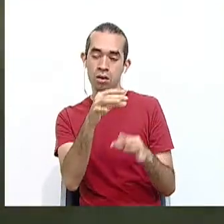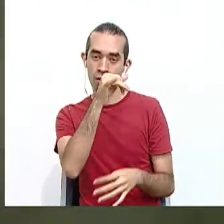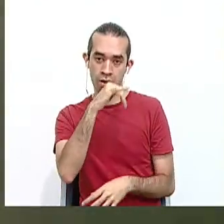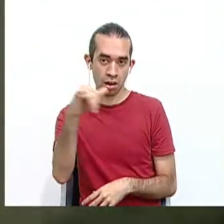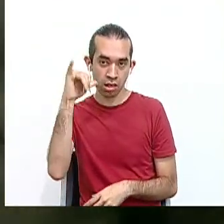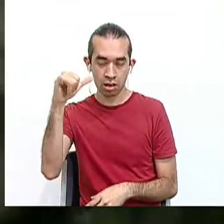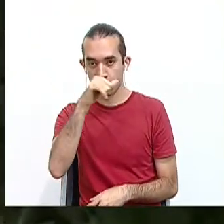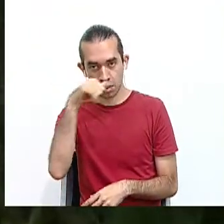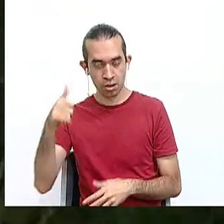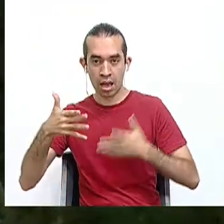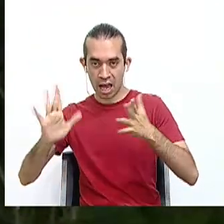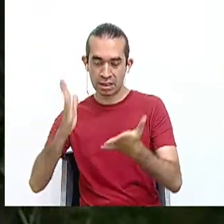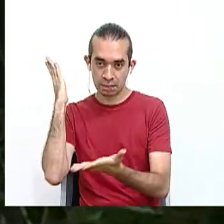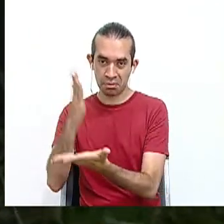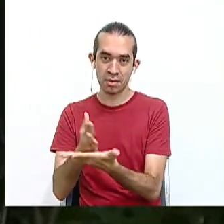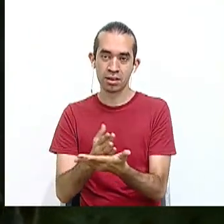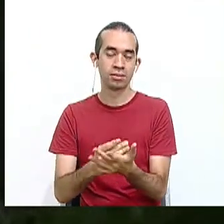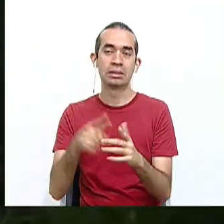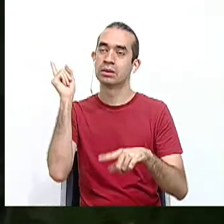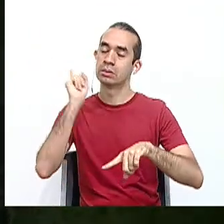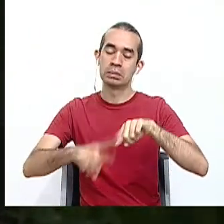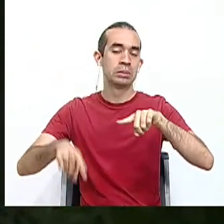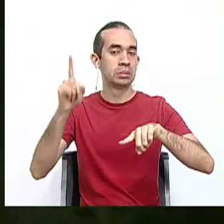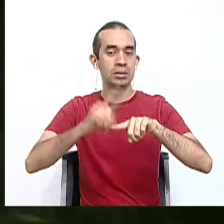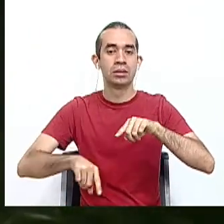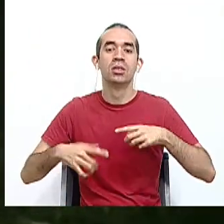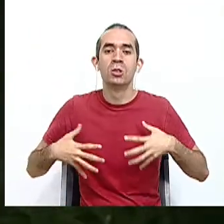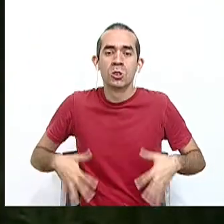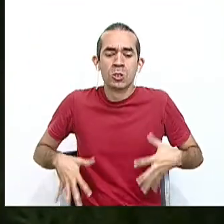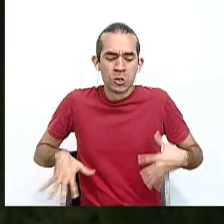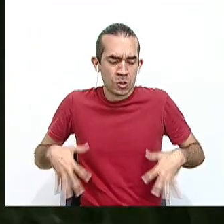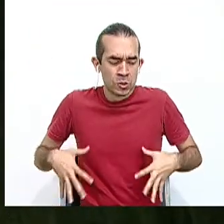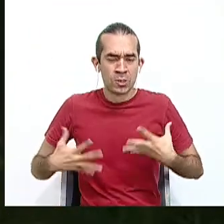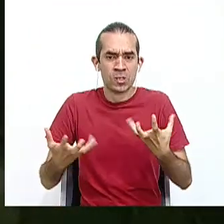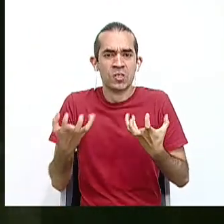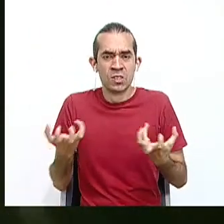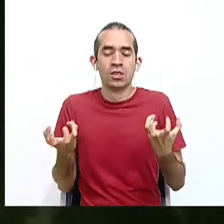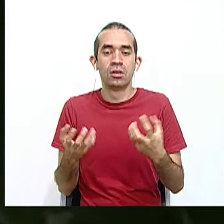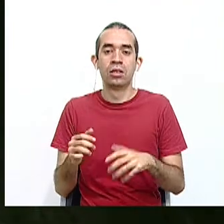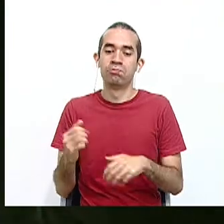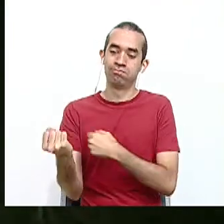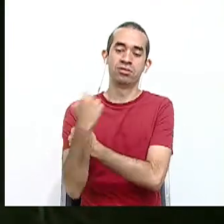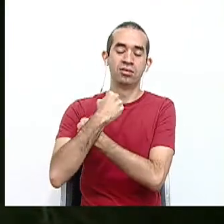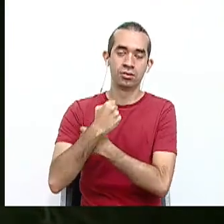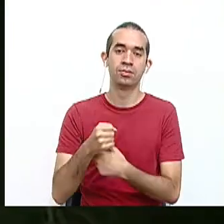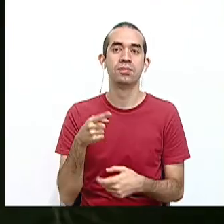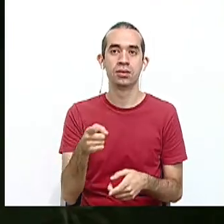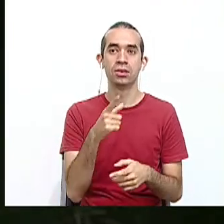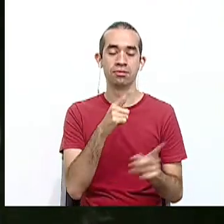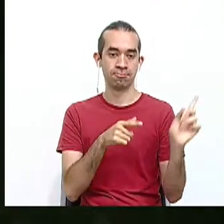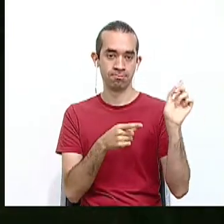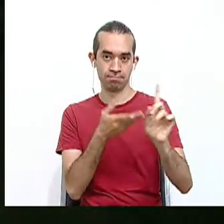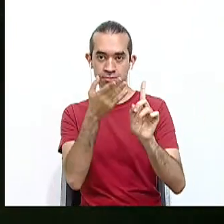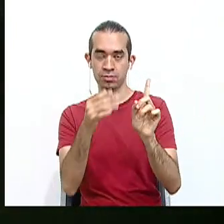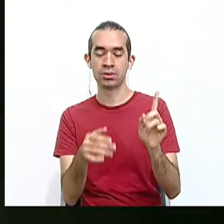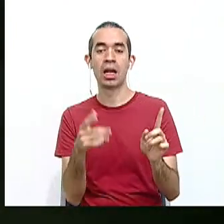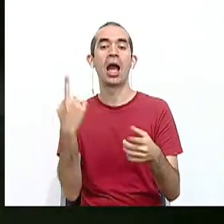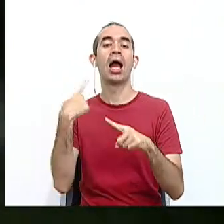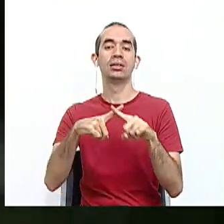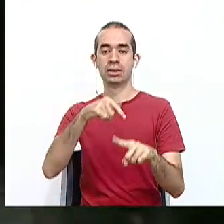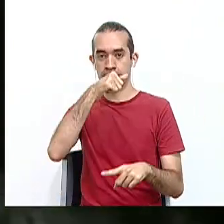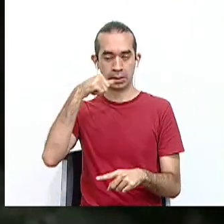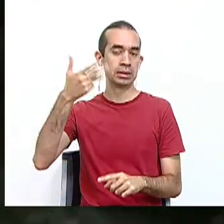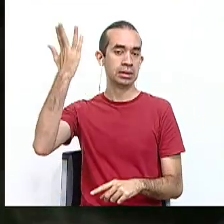la calle, pero por más que insistía, su ansiedad podía más. Esa noche Javier, el terapista y exadicto que nos